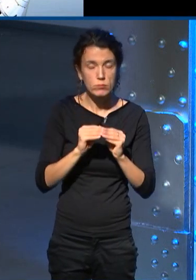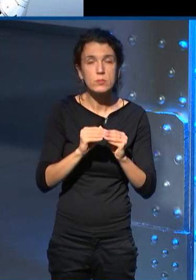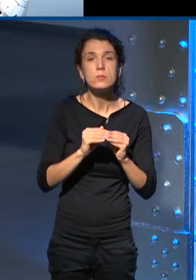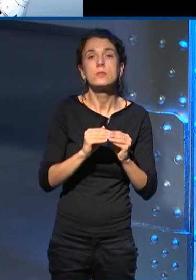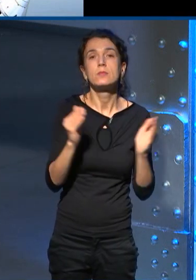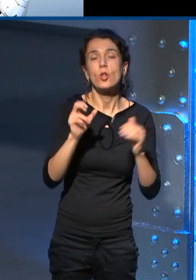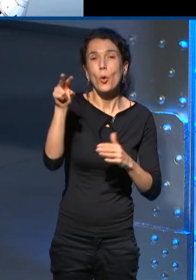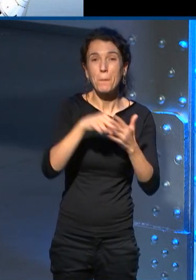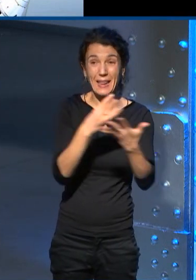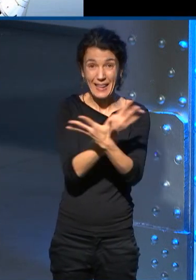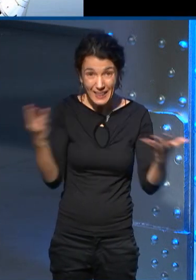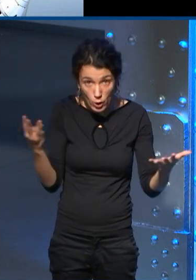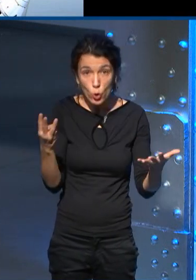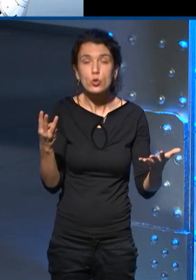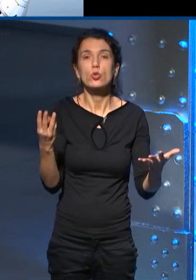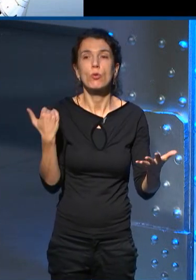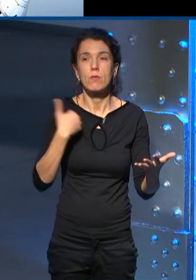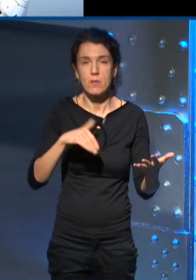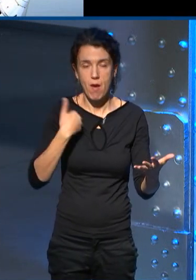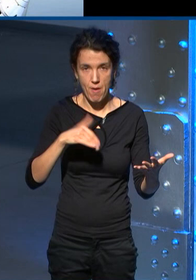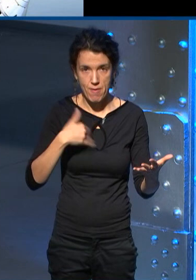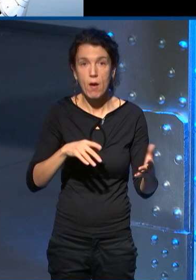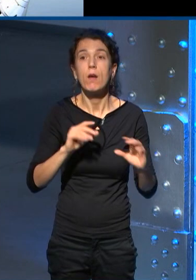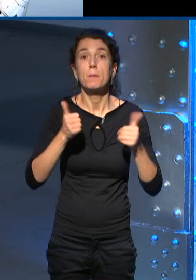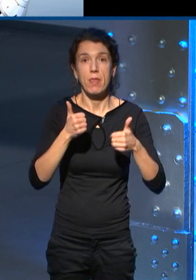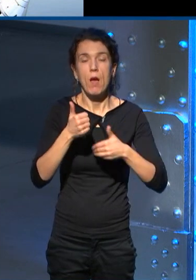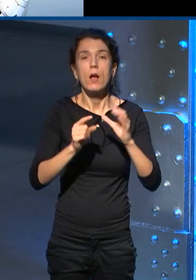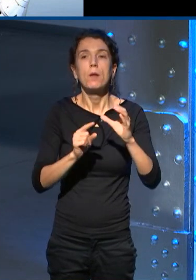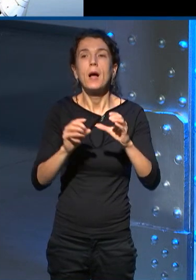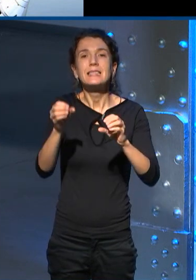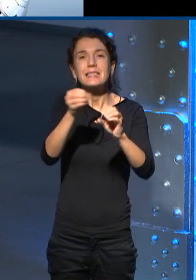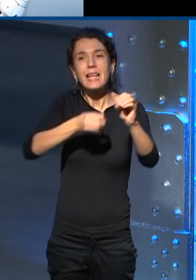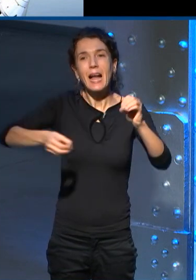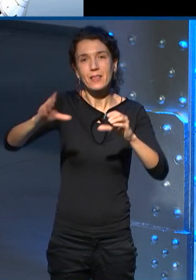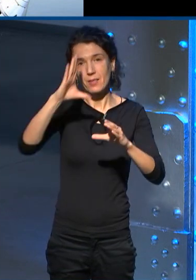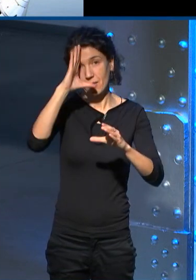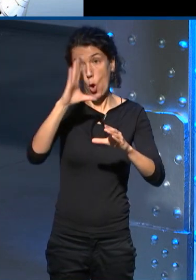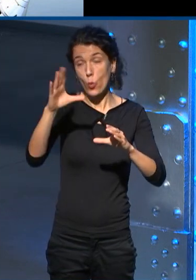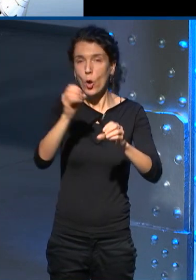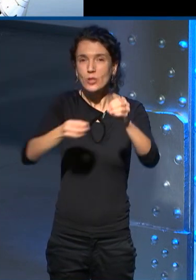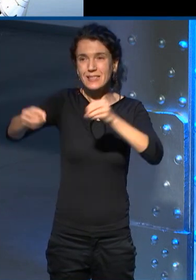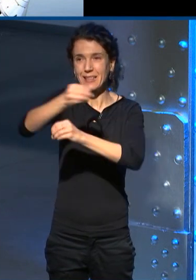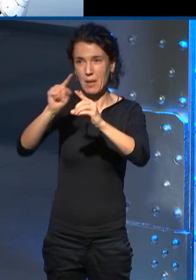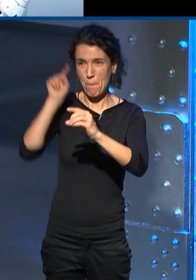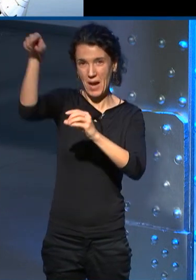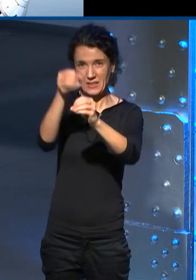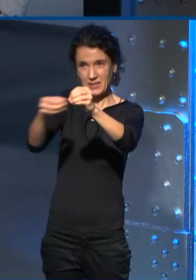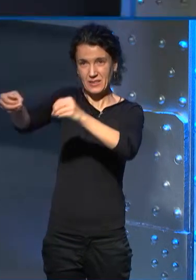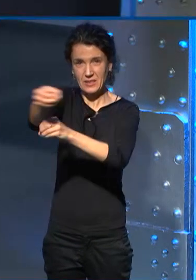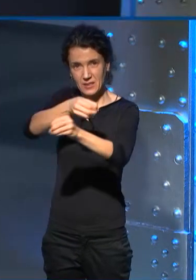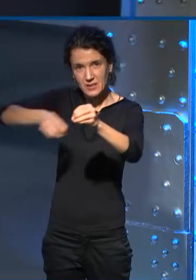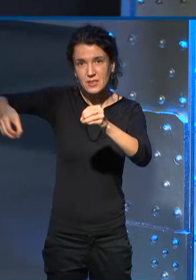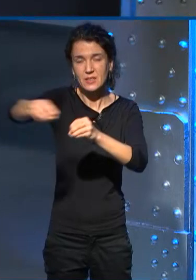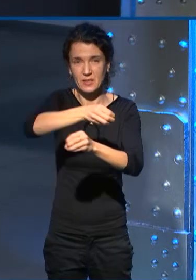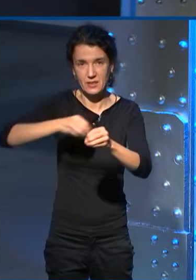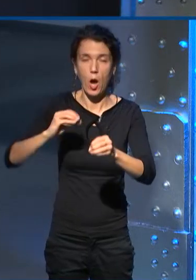en 2018 va a hacer el primer vuelo ya con misión y va a llevar satélites más allá de la Luna, o sea, se va a volver a empezar a utilizar la Luna con